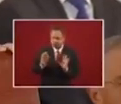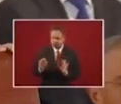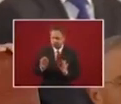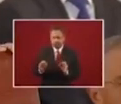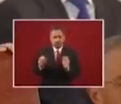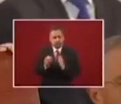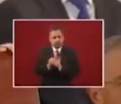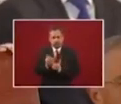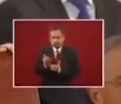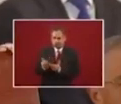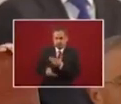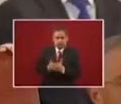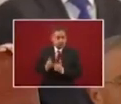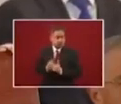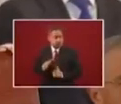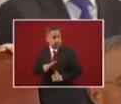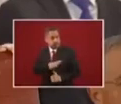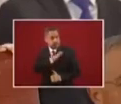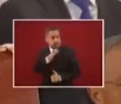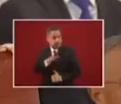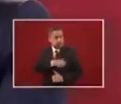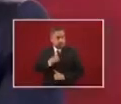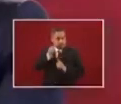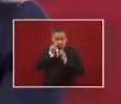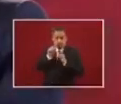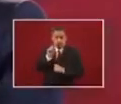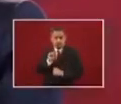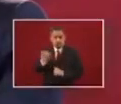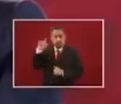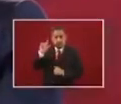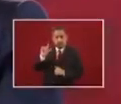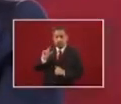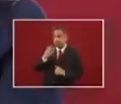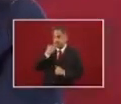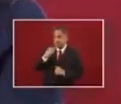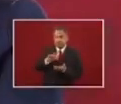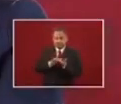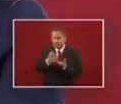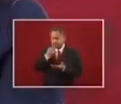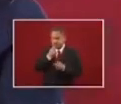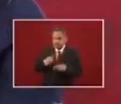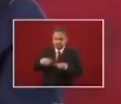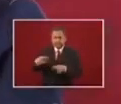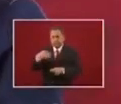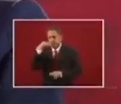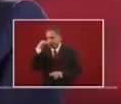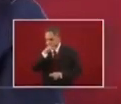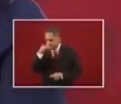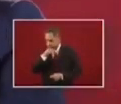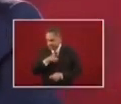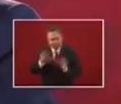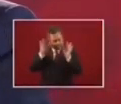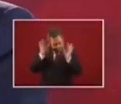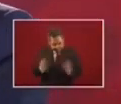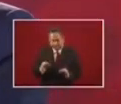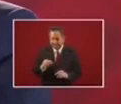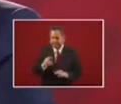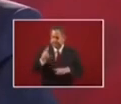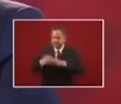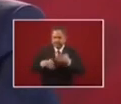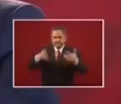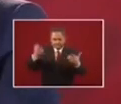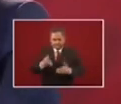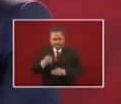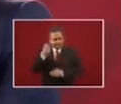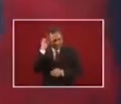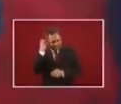con servicio de calidad, atención médica, medicamentos gratuitos. Va a estar funcionando, y